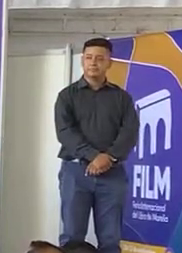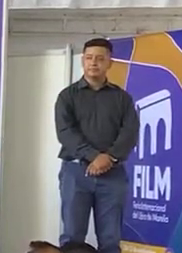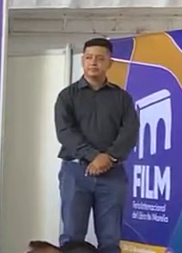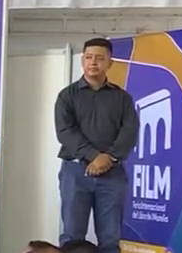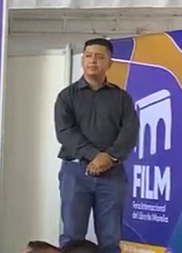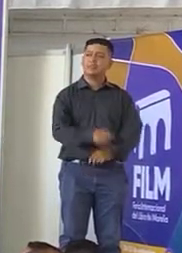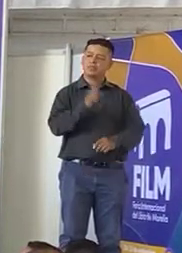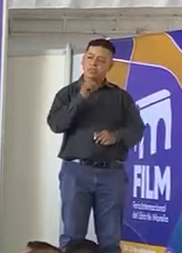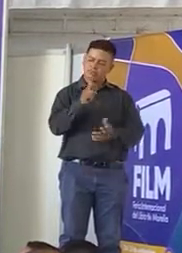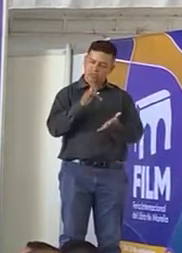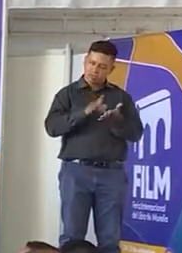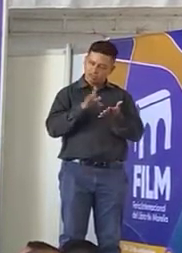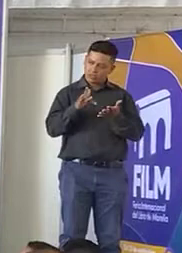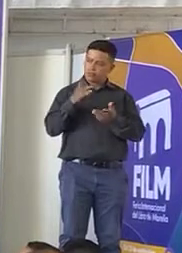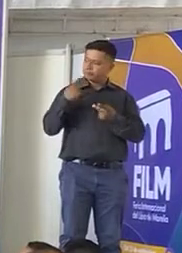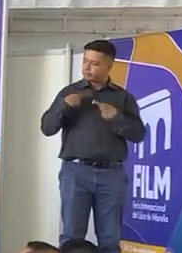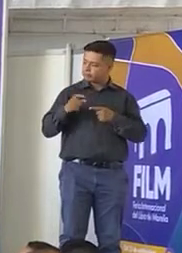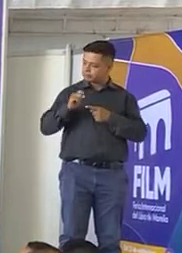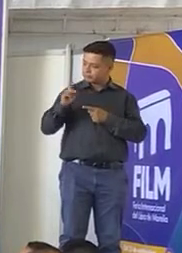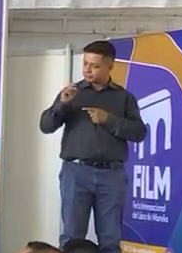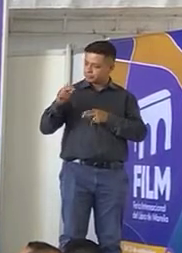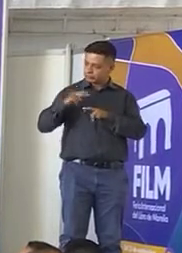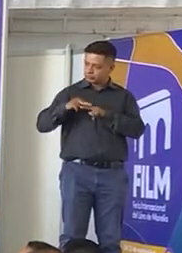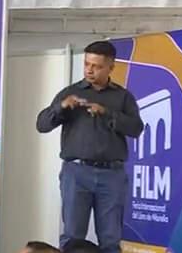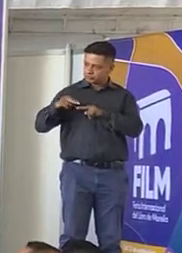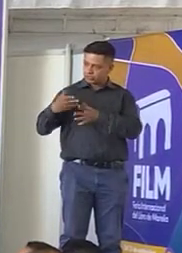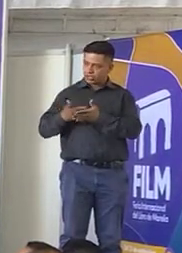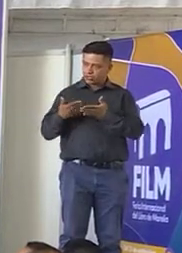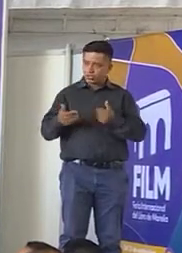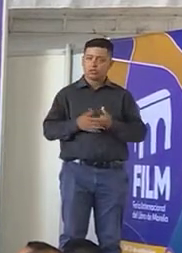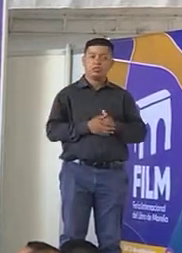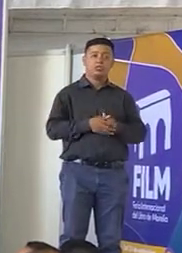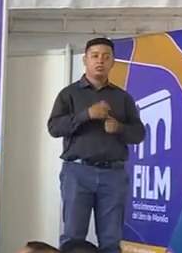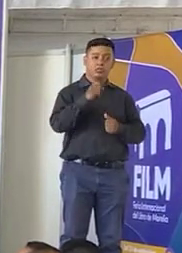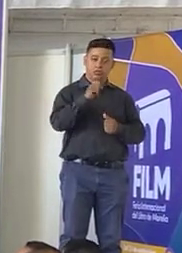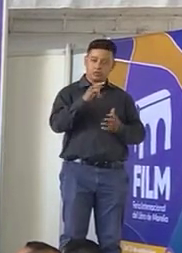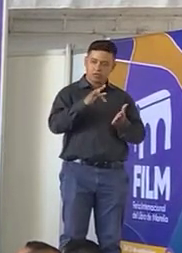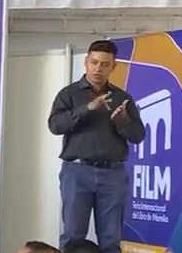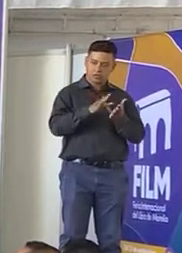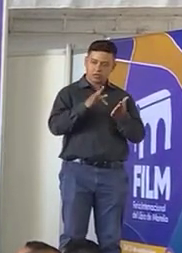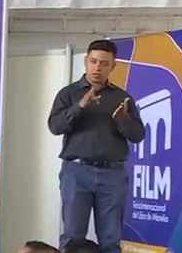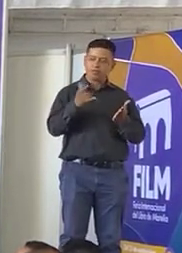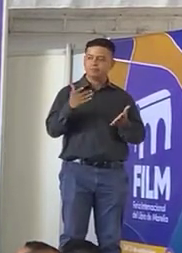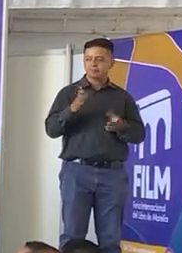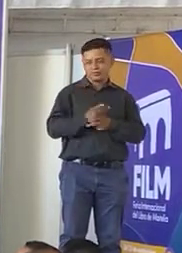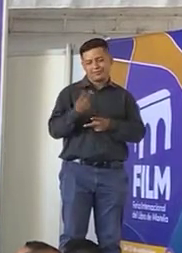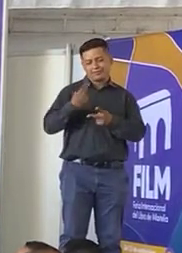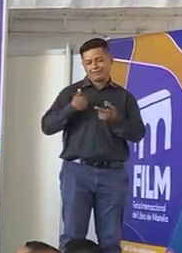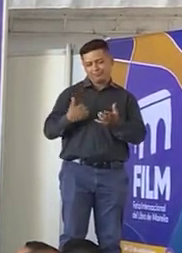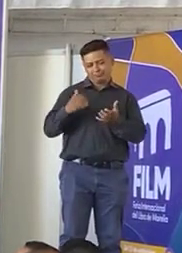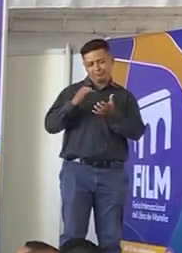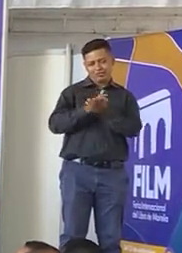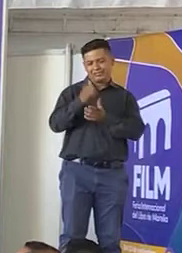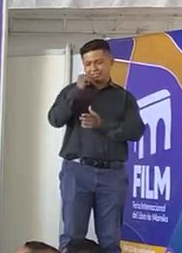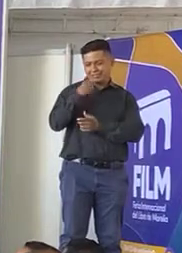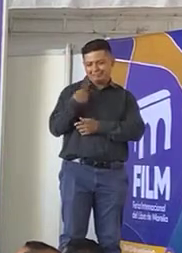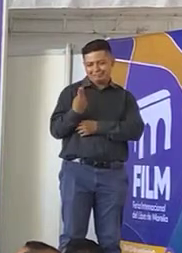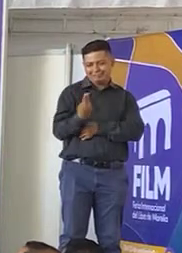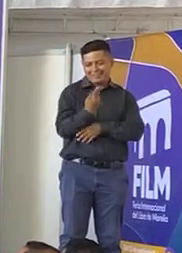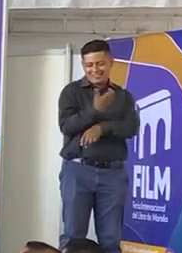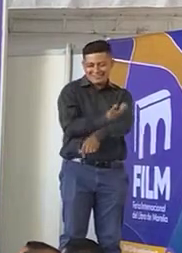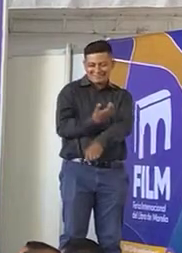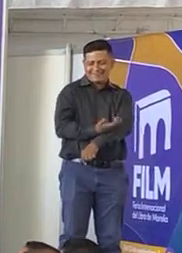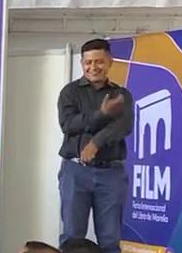a los integrantes de este presidium, y resalto también la presencia de mi esposa, que siempre me acompaña a todos lados. Gracias,